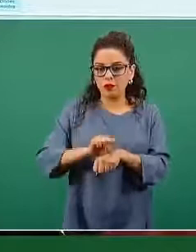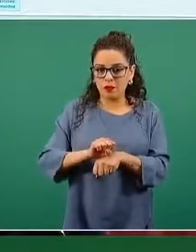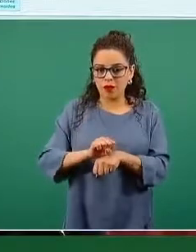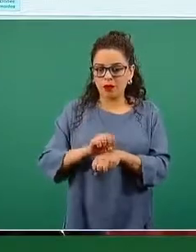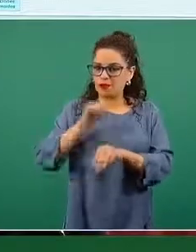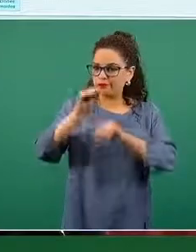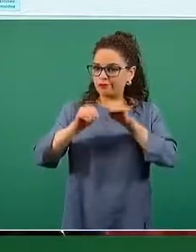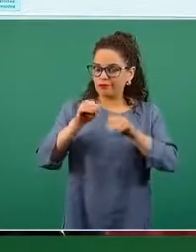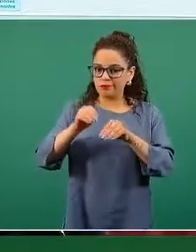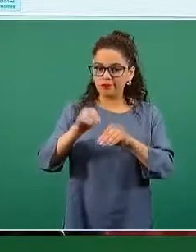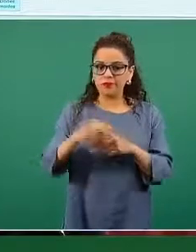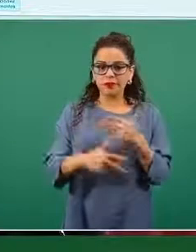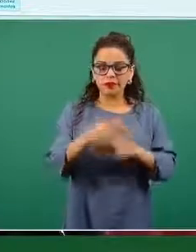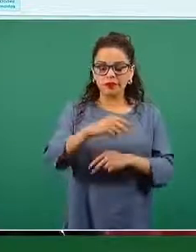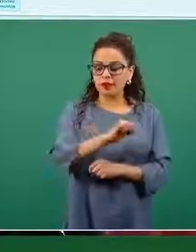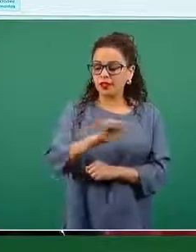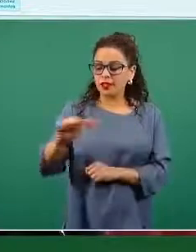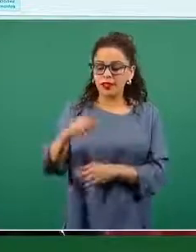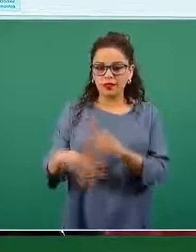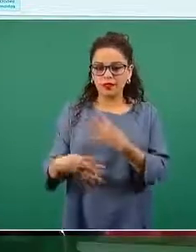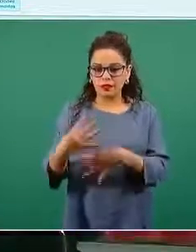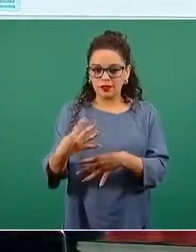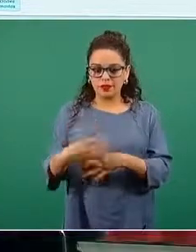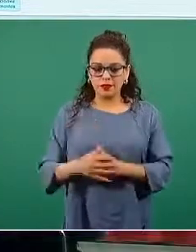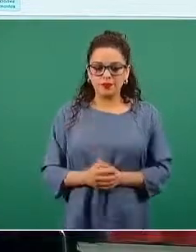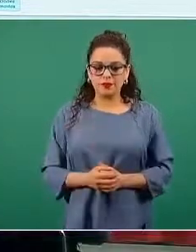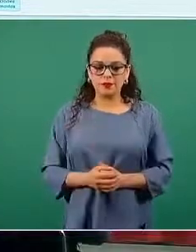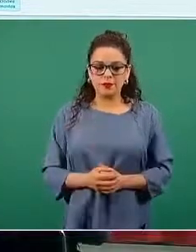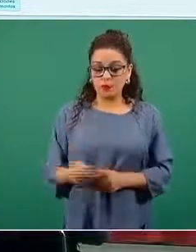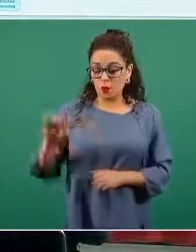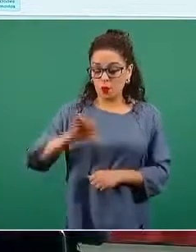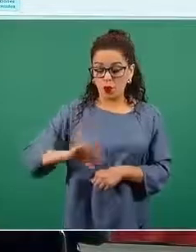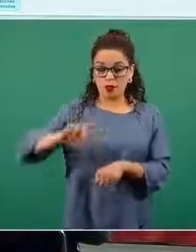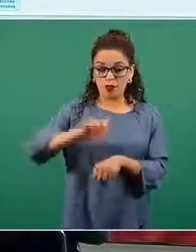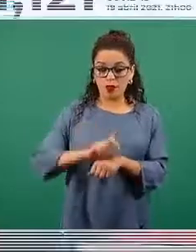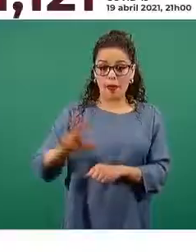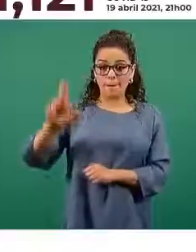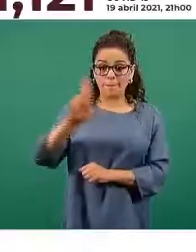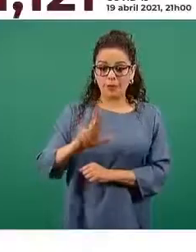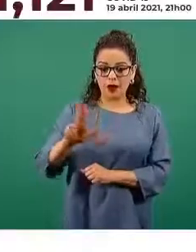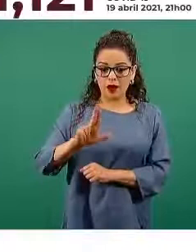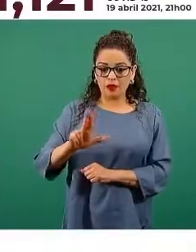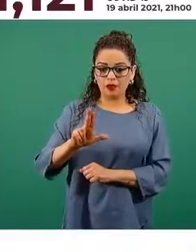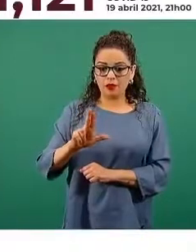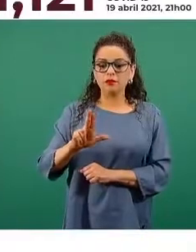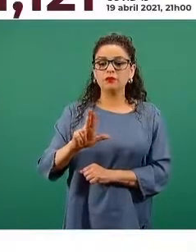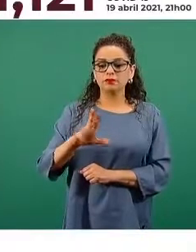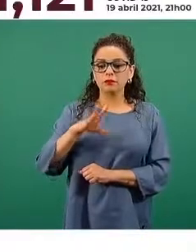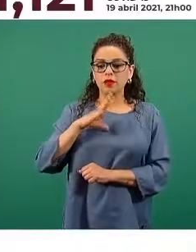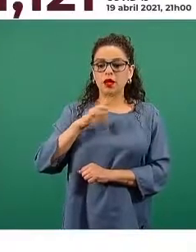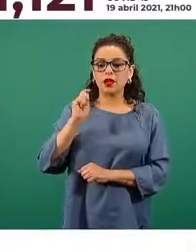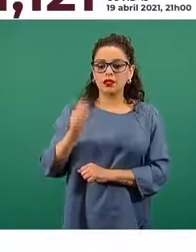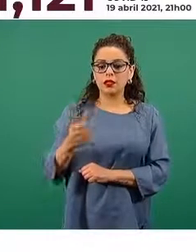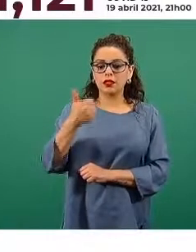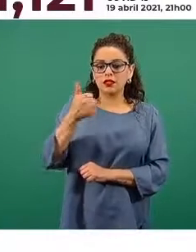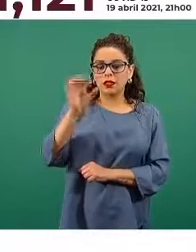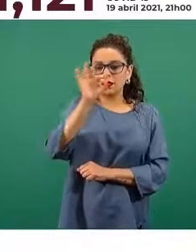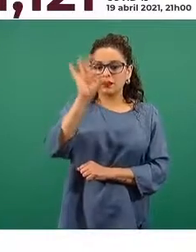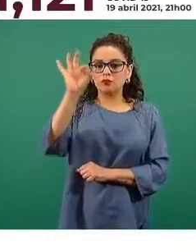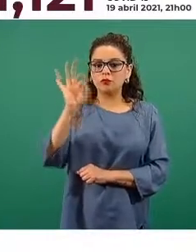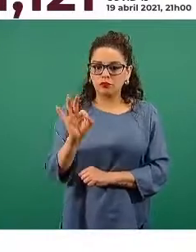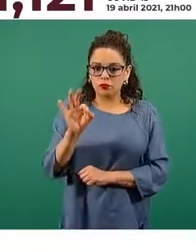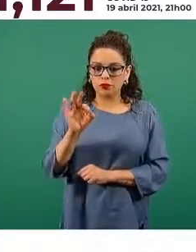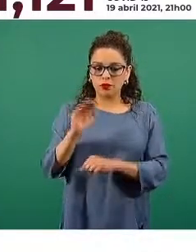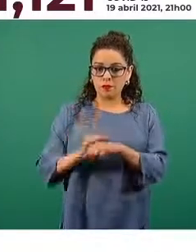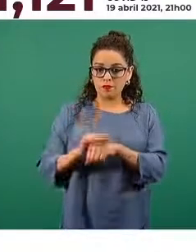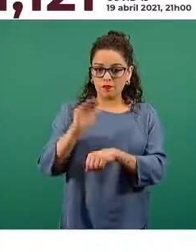precisamente la 13 a la 14. Para el día de hoy, martes, más 6%, habíamos iniciado en un 3, estuvimos